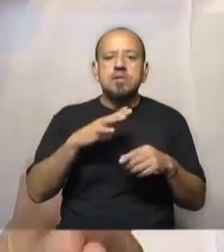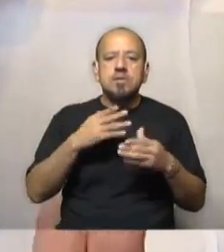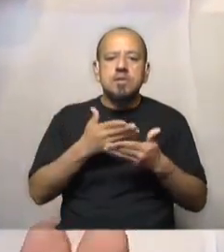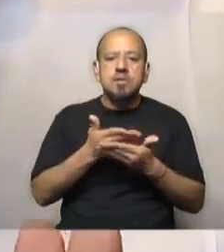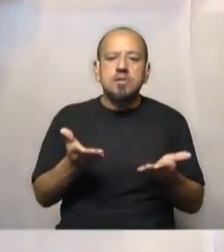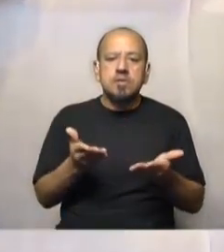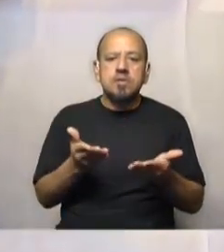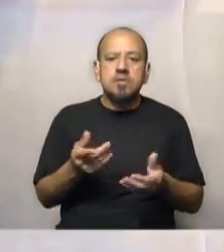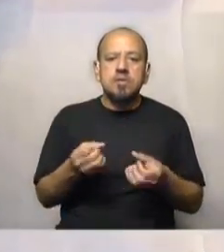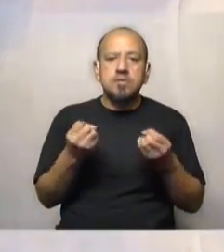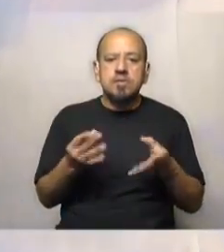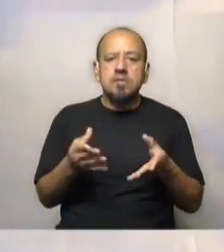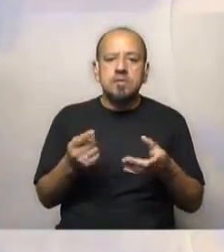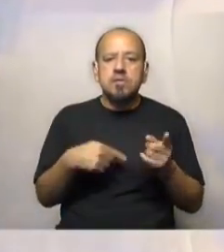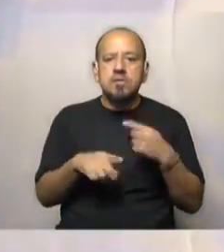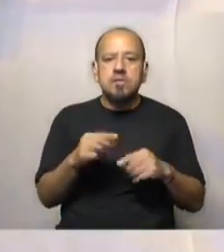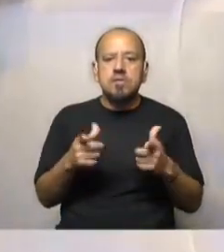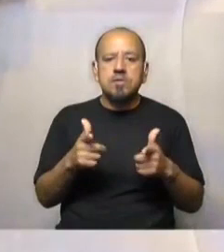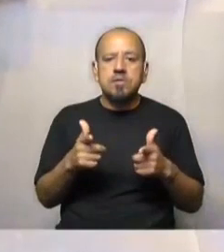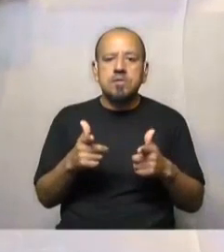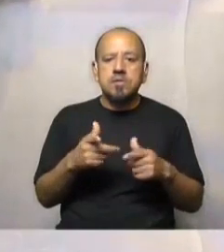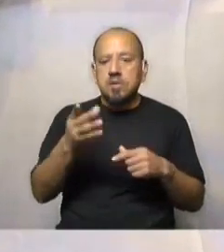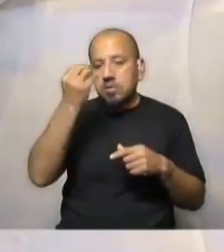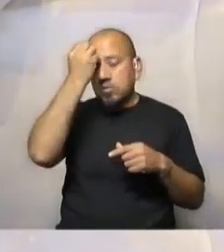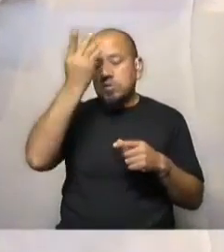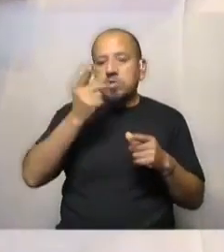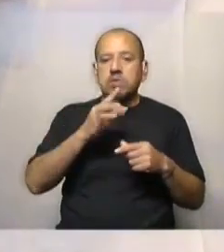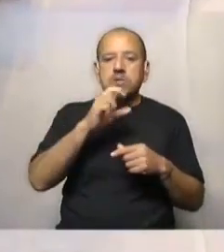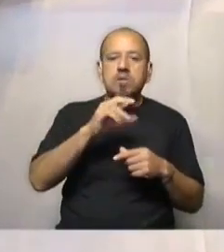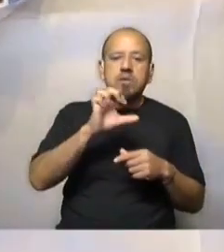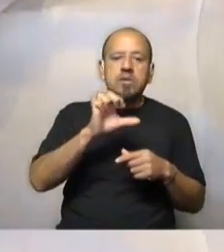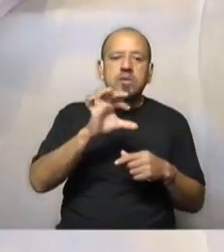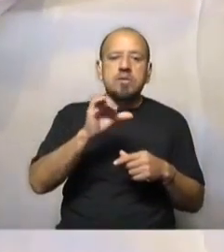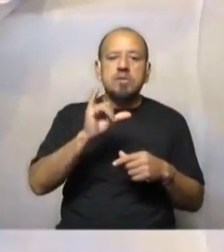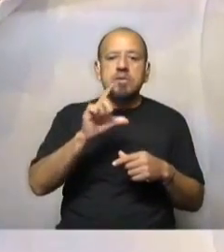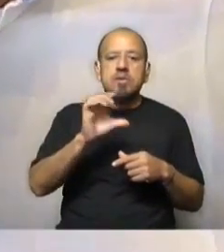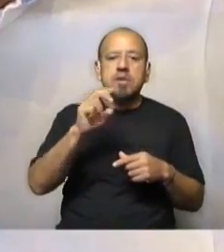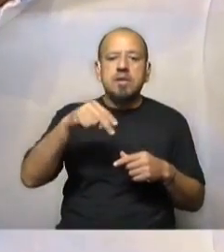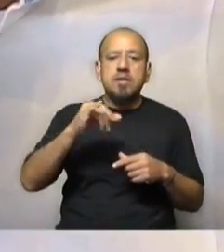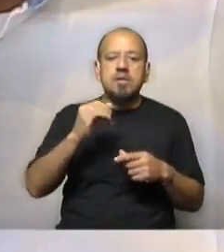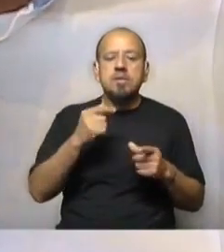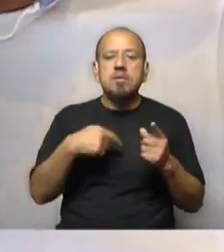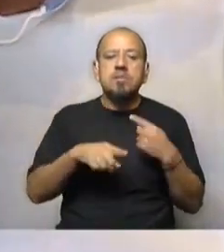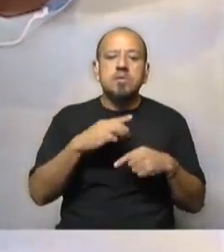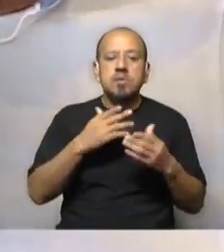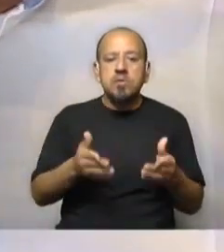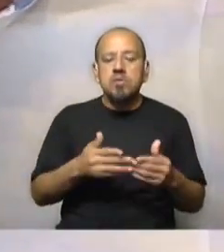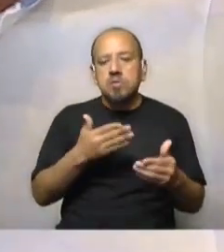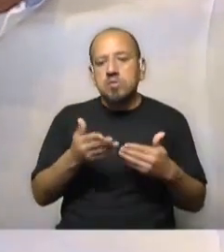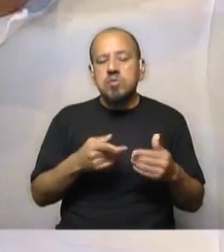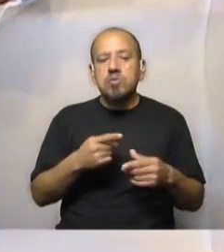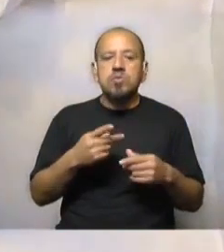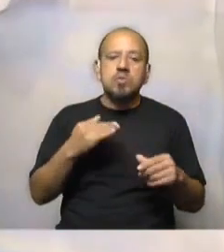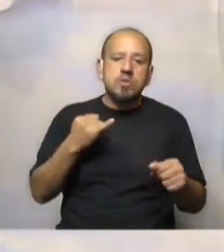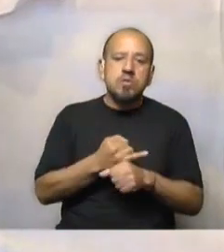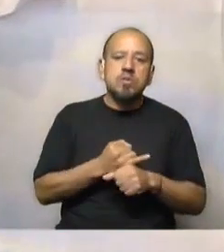la lettre, porque no existía el concepto de resiliencia como tal, pero ellos, a los tropezones, a los tortazos con sus errores y con sus